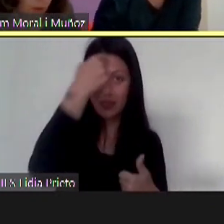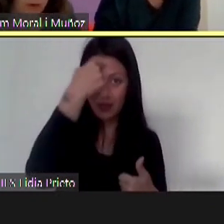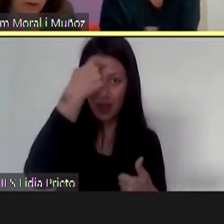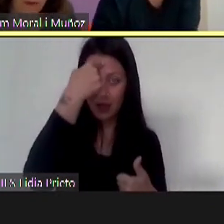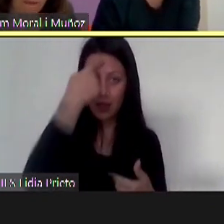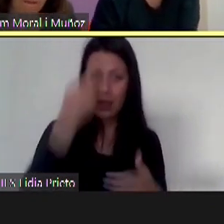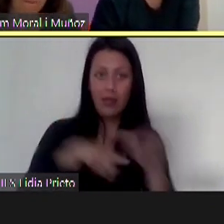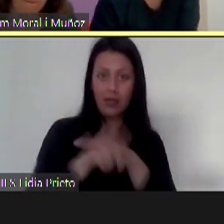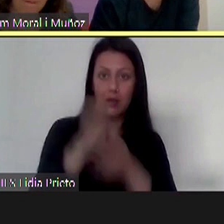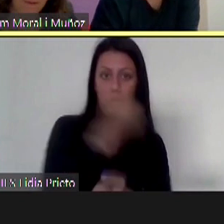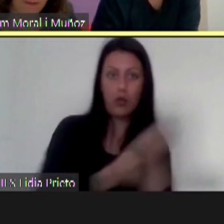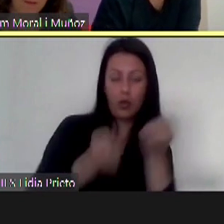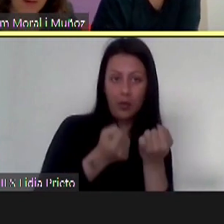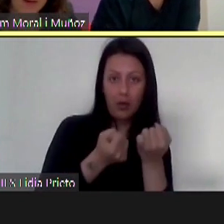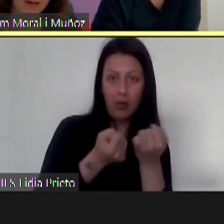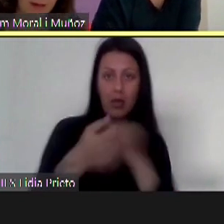económica.